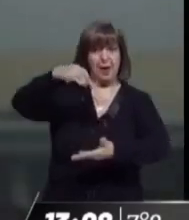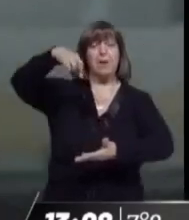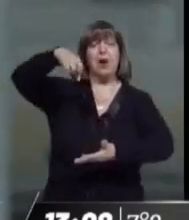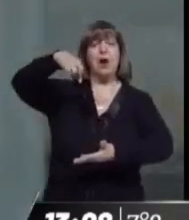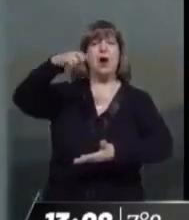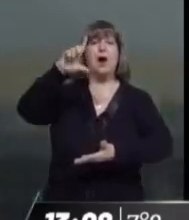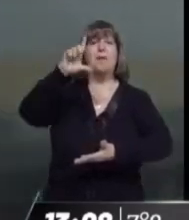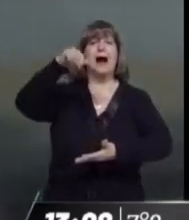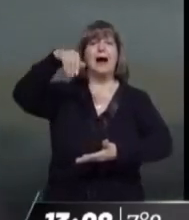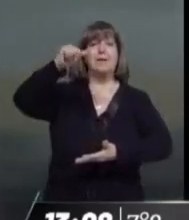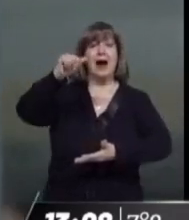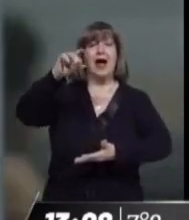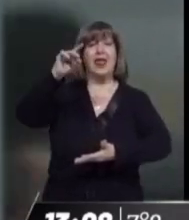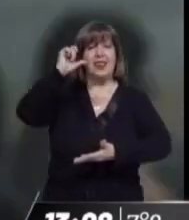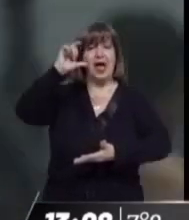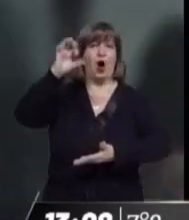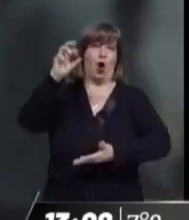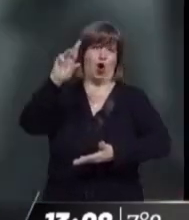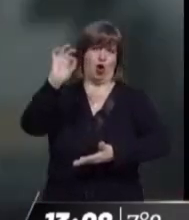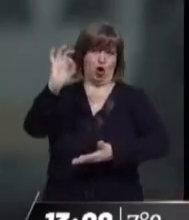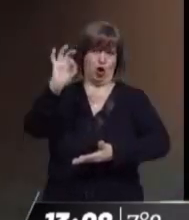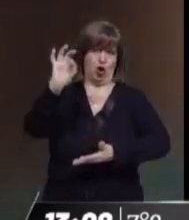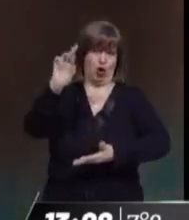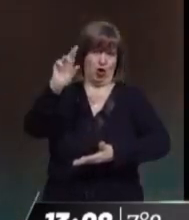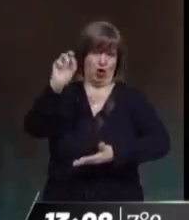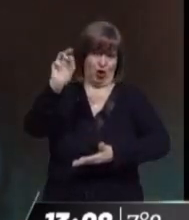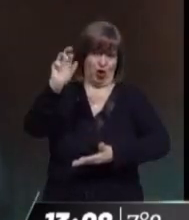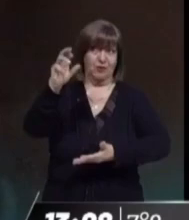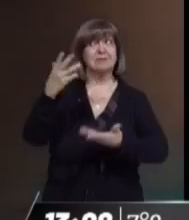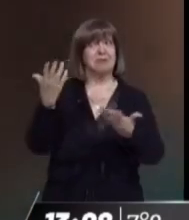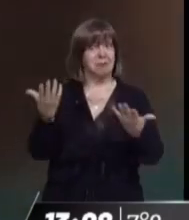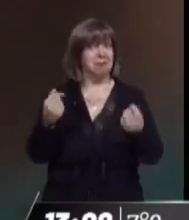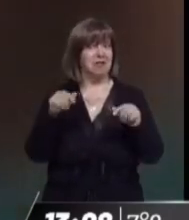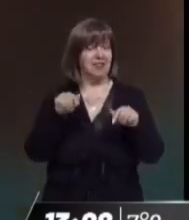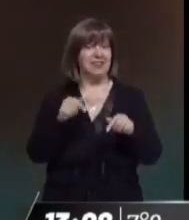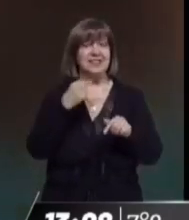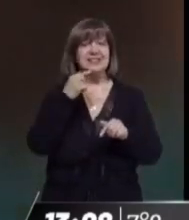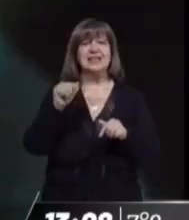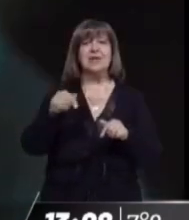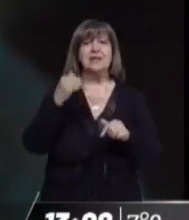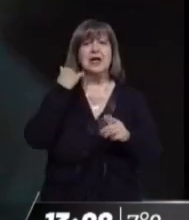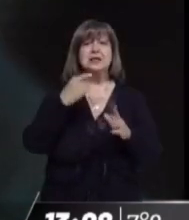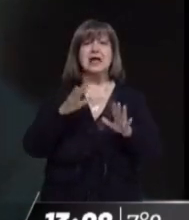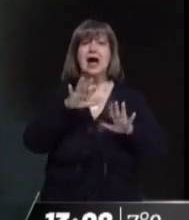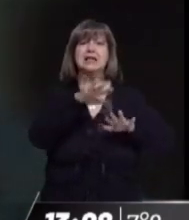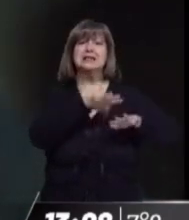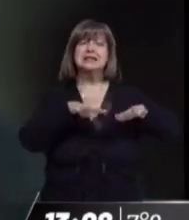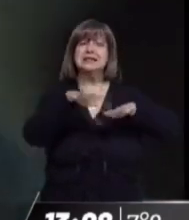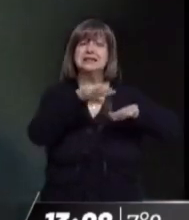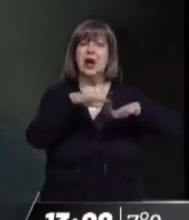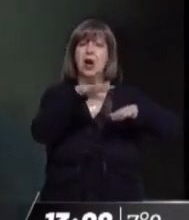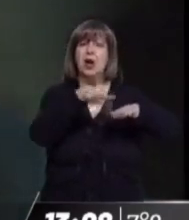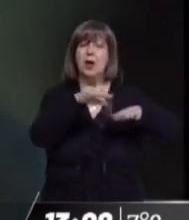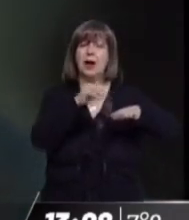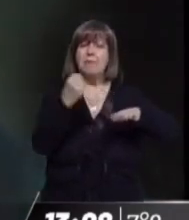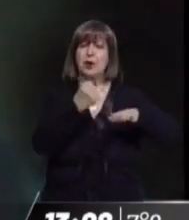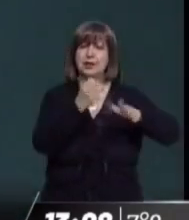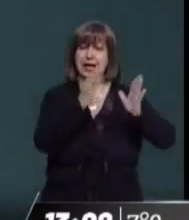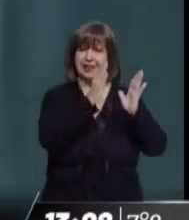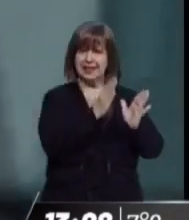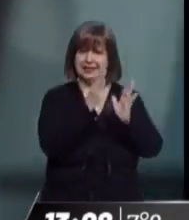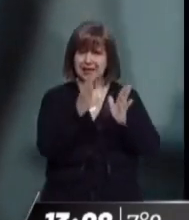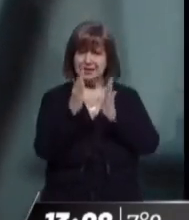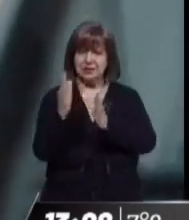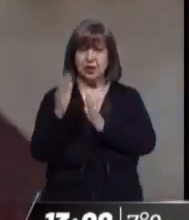Cannes. Pero tiene secciones paralelas que pertenecen al mismo festival. Y la sección más importante que tiene este festival